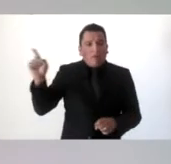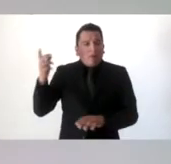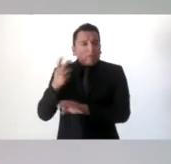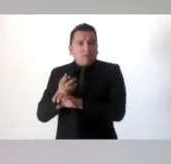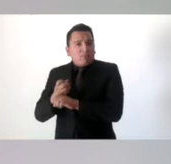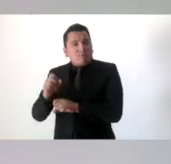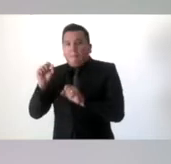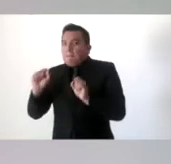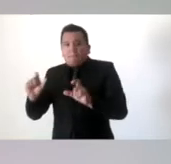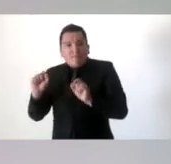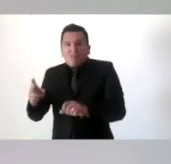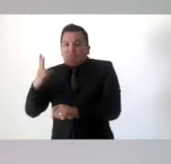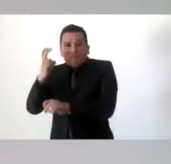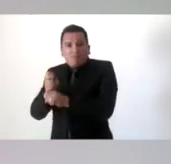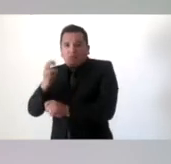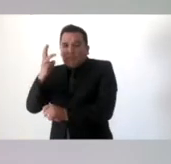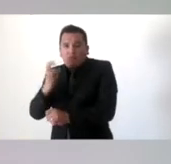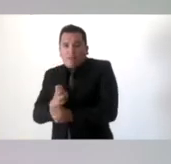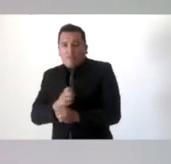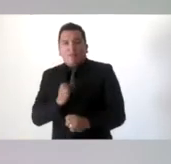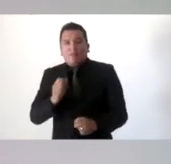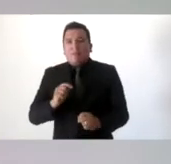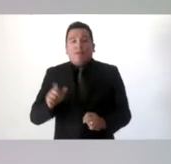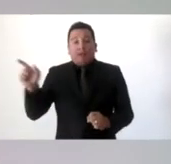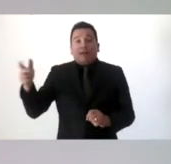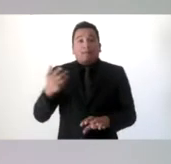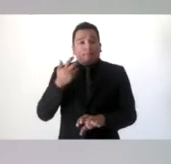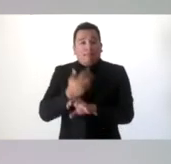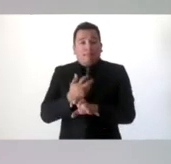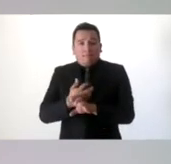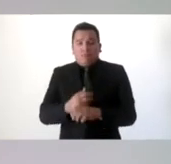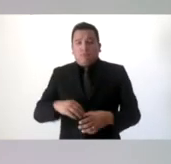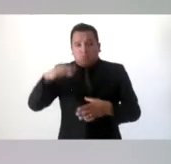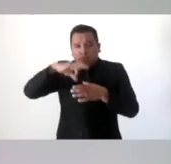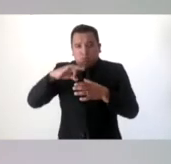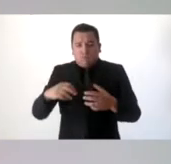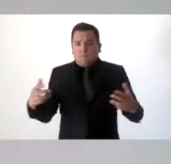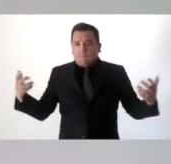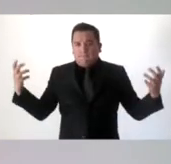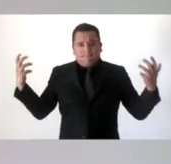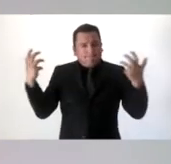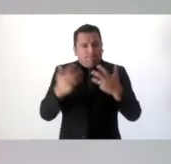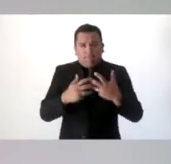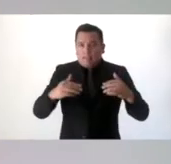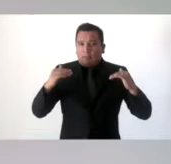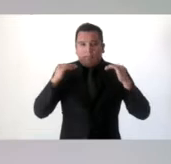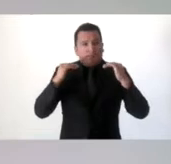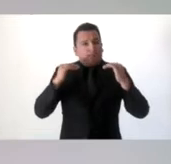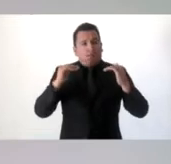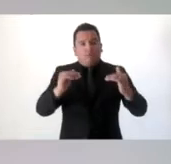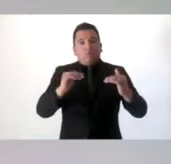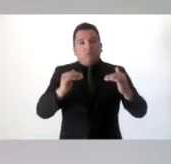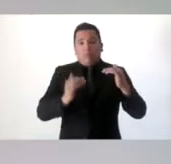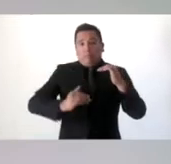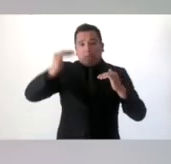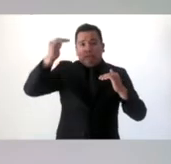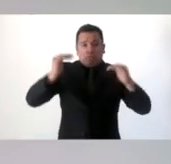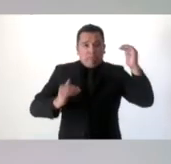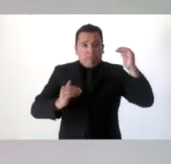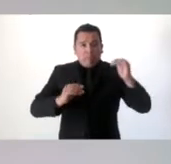coincide relativamente la votación de allá con la de acá, no es una votación totalmente distinta, que esto de alguna